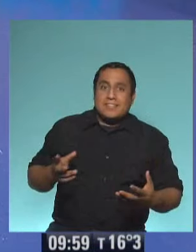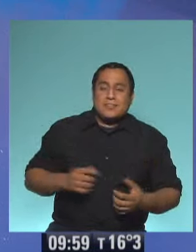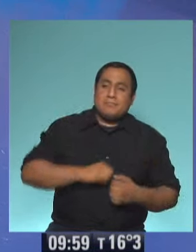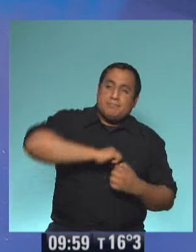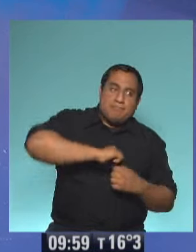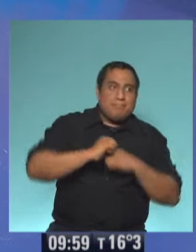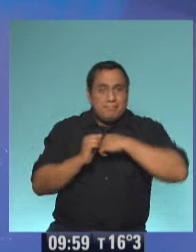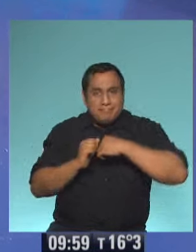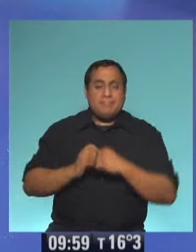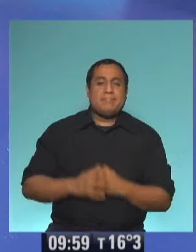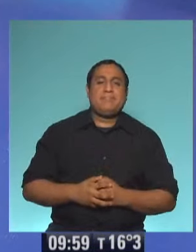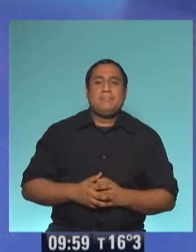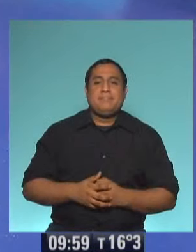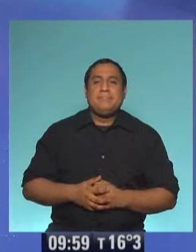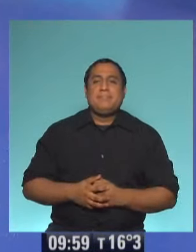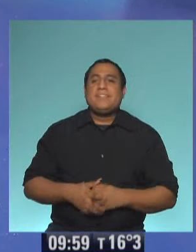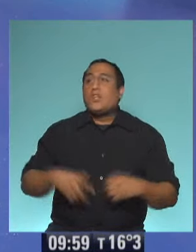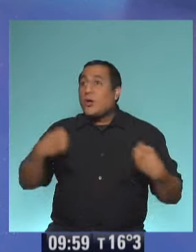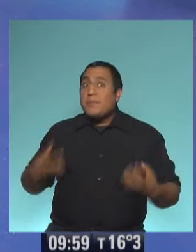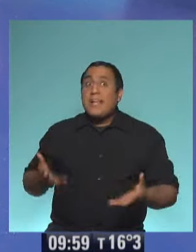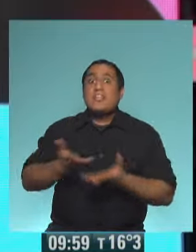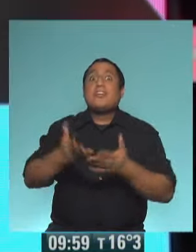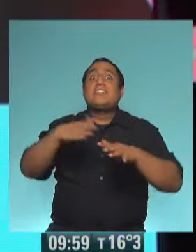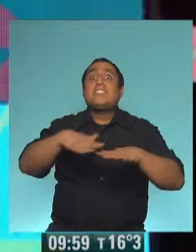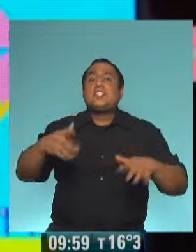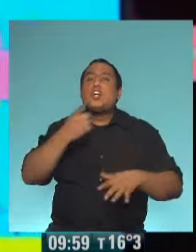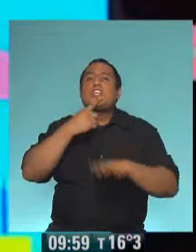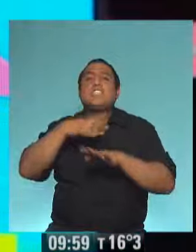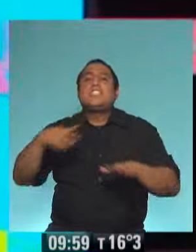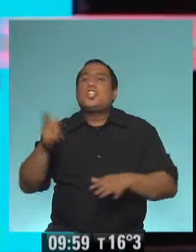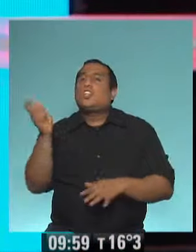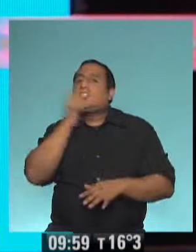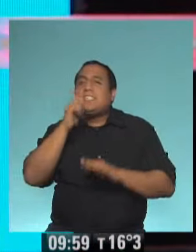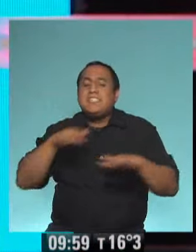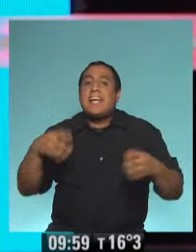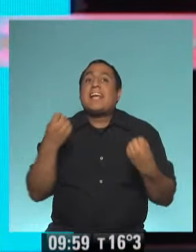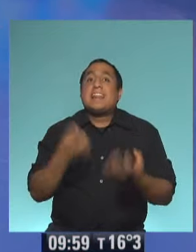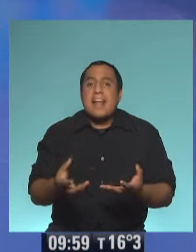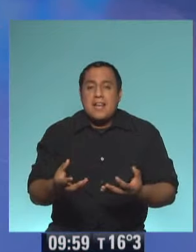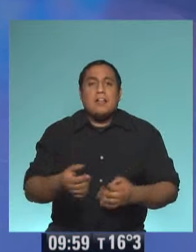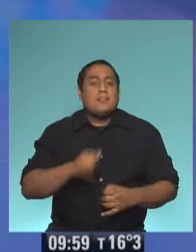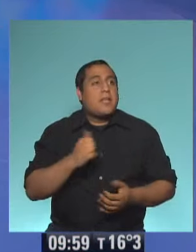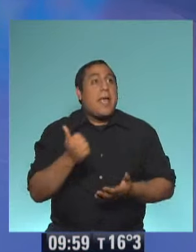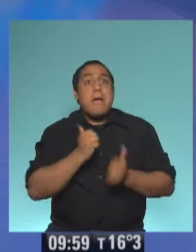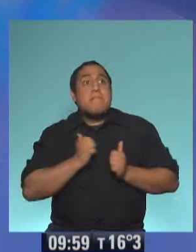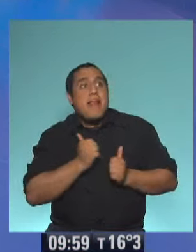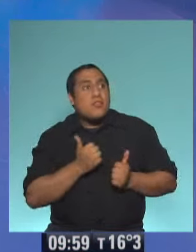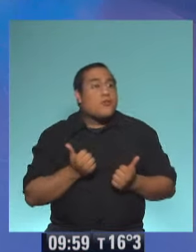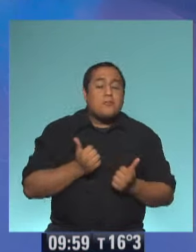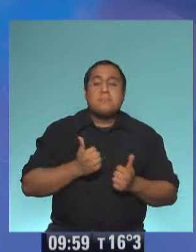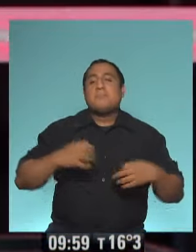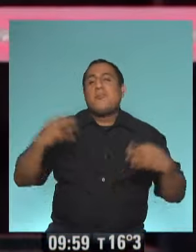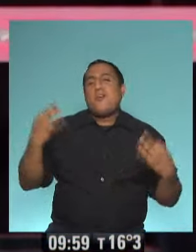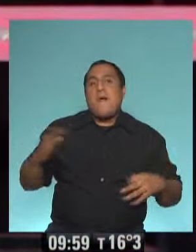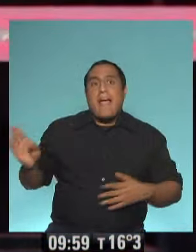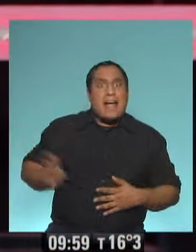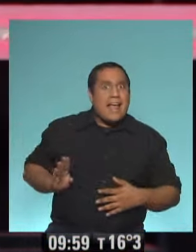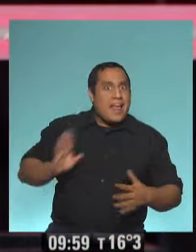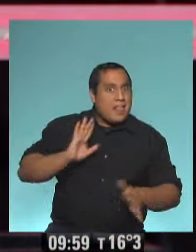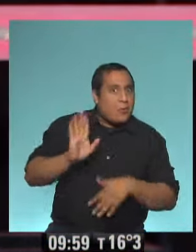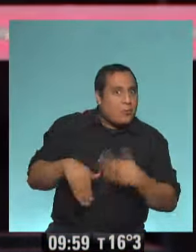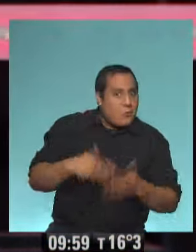todos. ¿Cómo estás? Bien. ¿Cómo están los chicos y las chicas en casa? Muy bien, acá esperándote. Bueno, con muchas ganas de